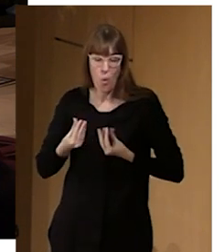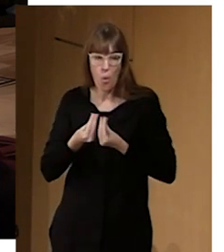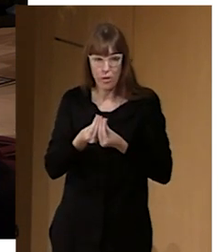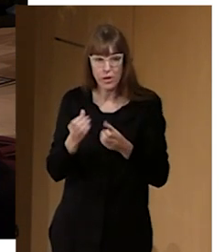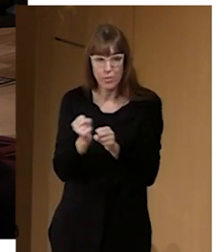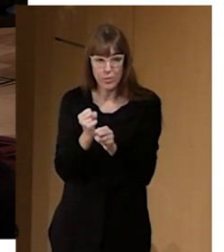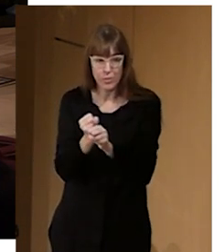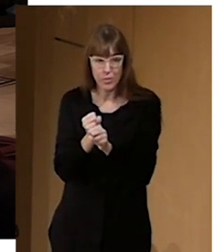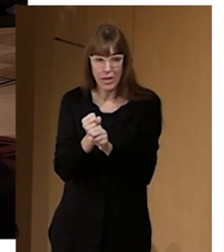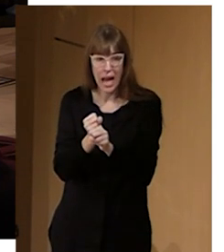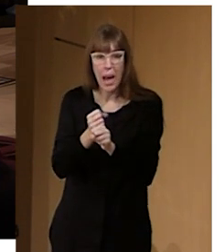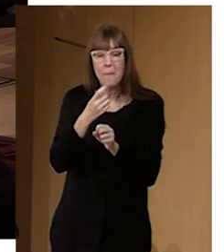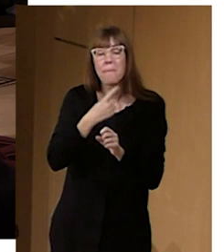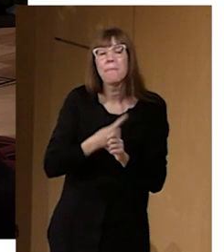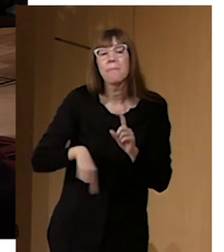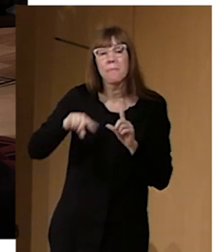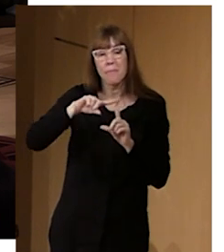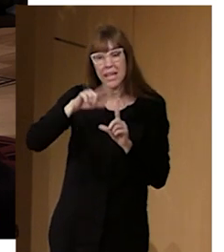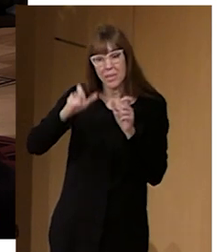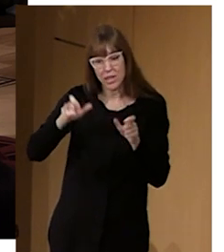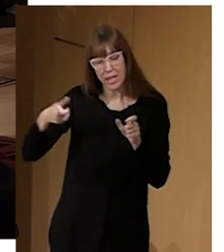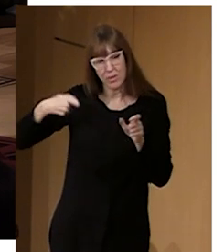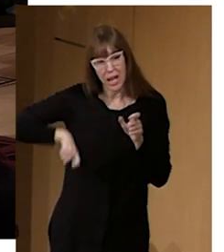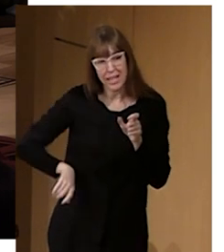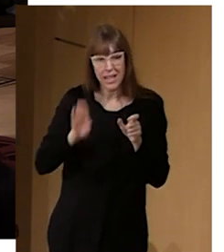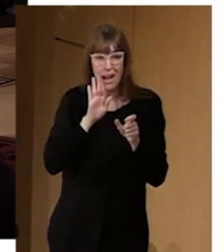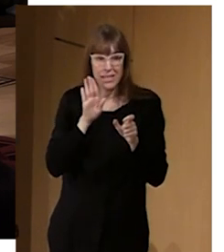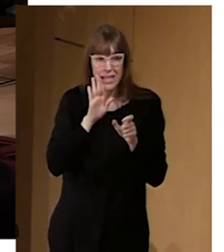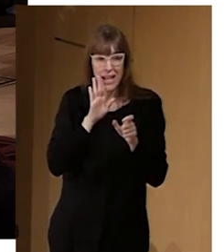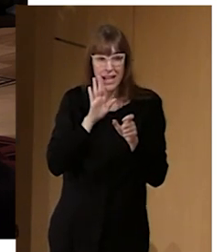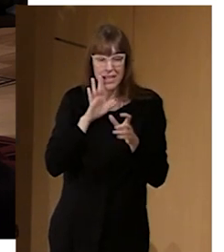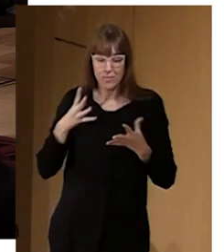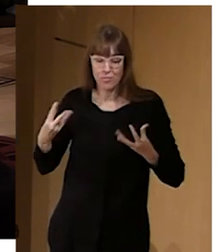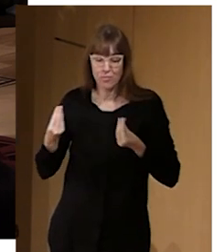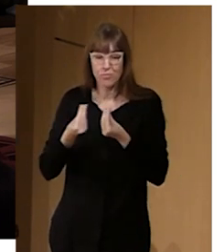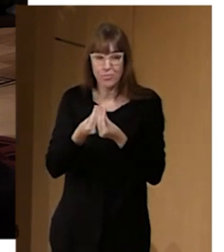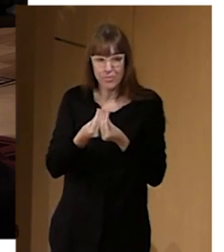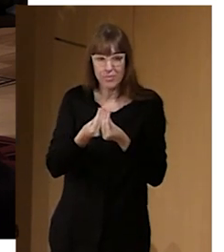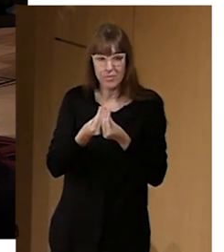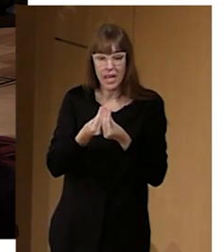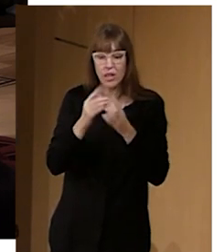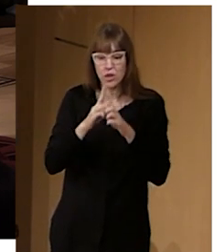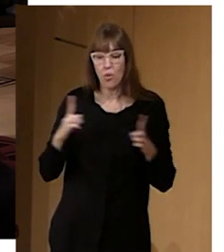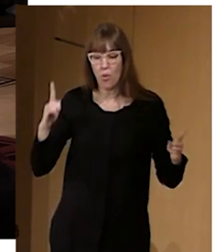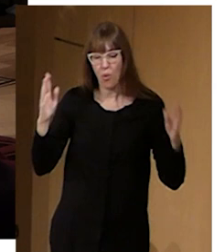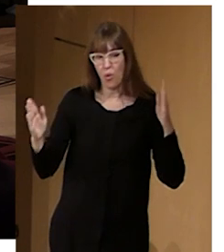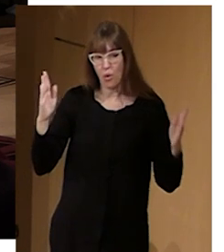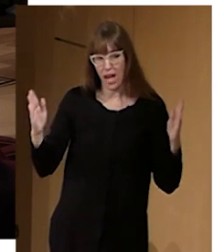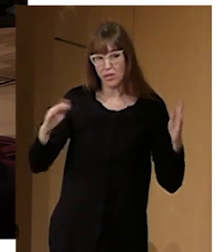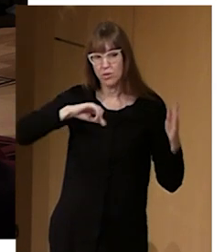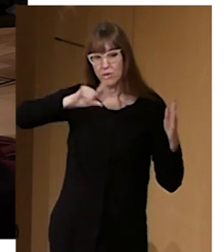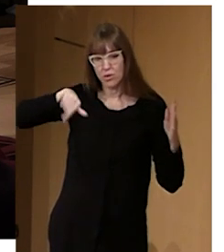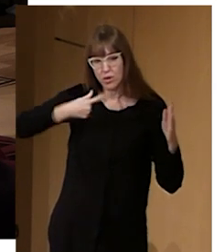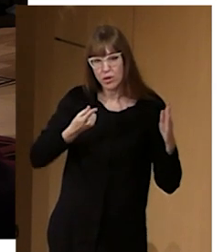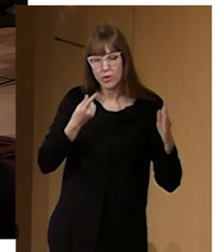que he nombrado para ver de qué manera a lo largo de todo el año podemos generar eh digamos eh entornos